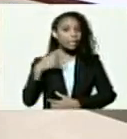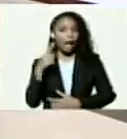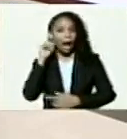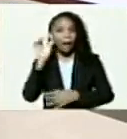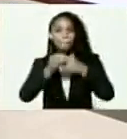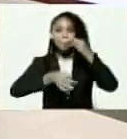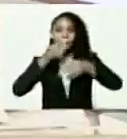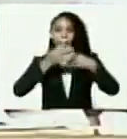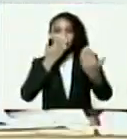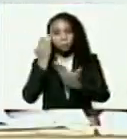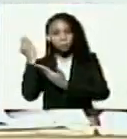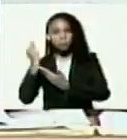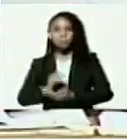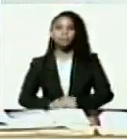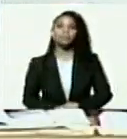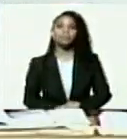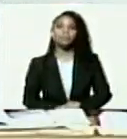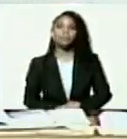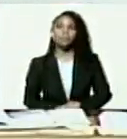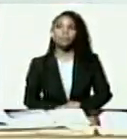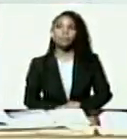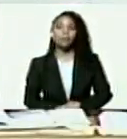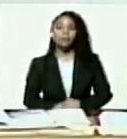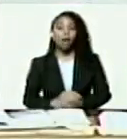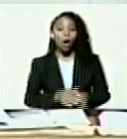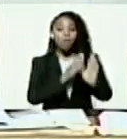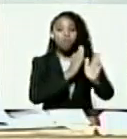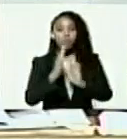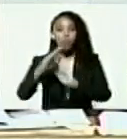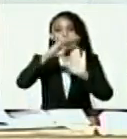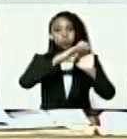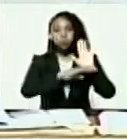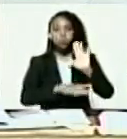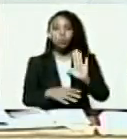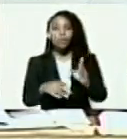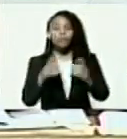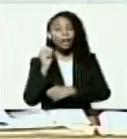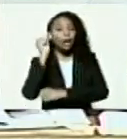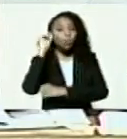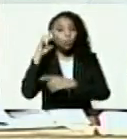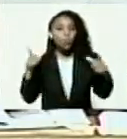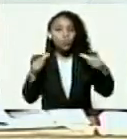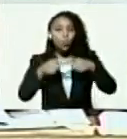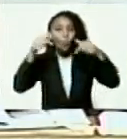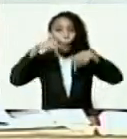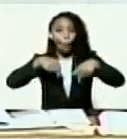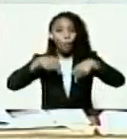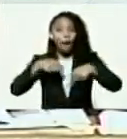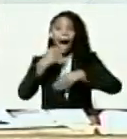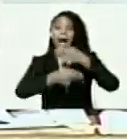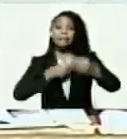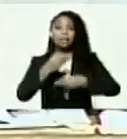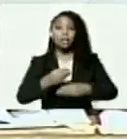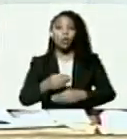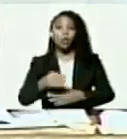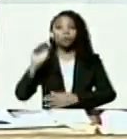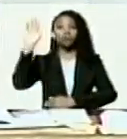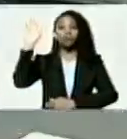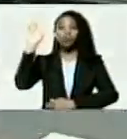detalles. Dados el orden del día de la sesión especial de hoy, hacerlo con la señal